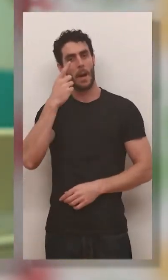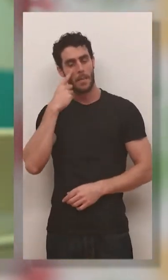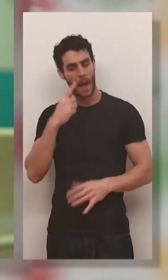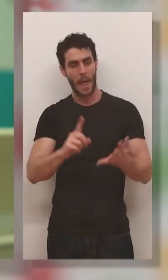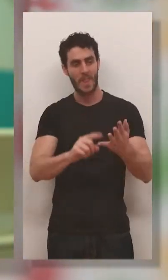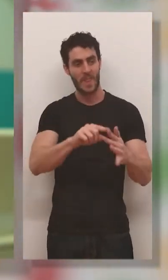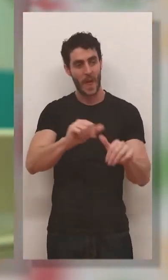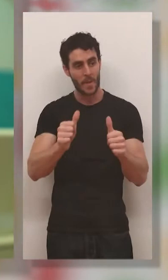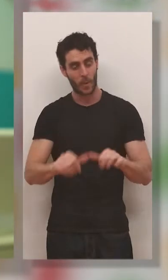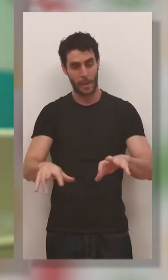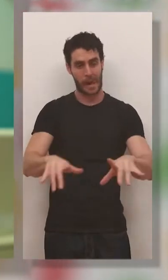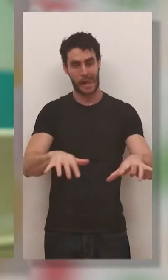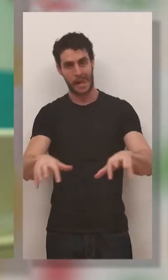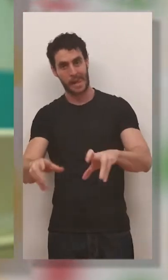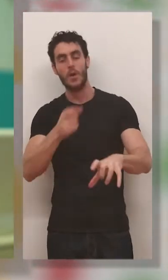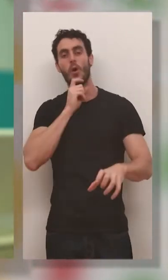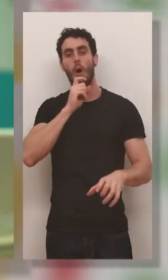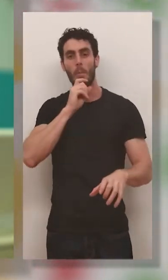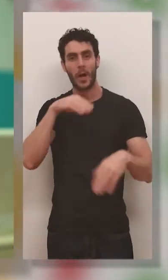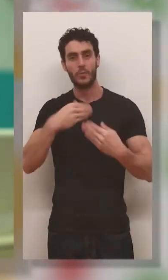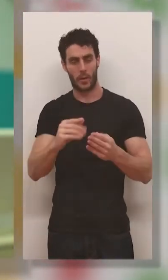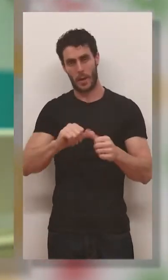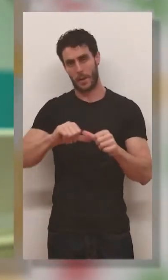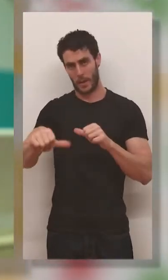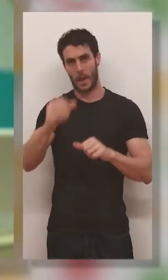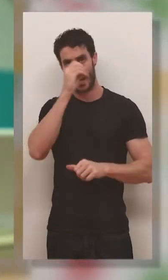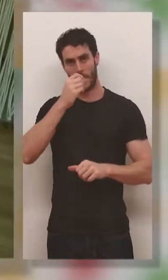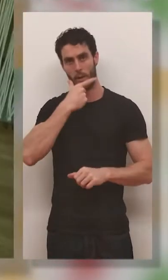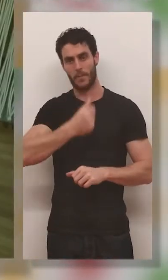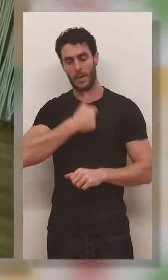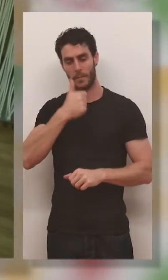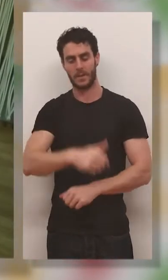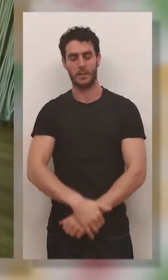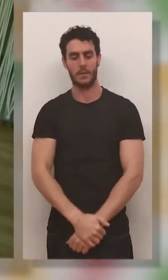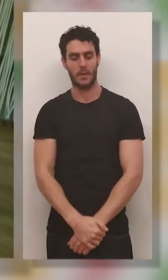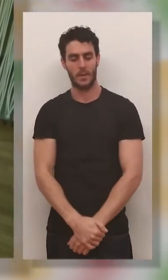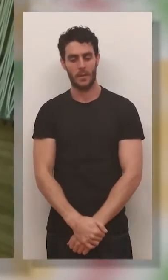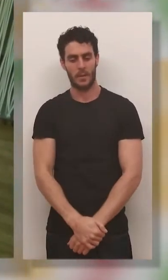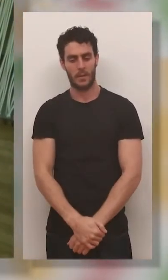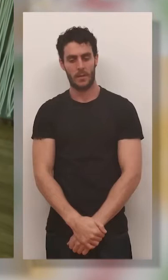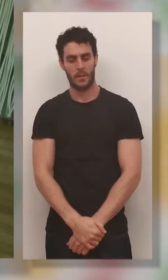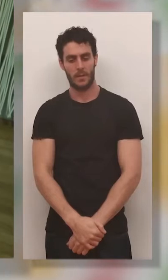todo, pues como que las canciones que te resultan más fácil.